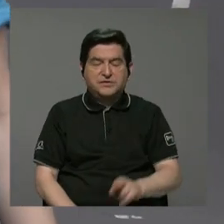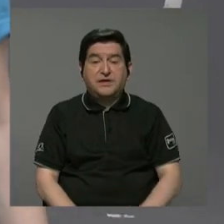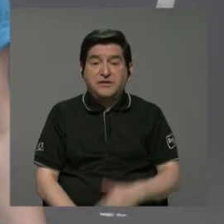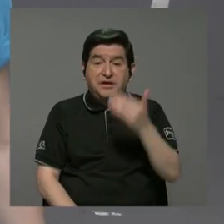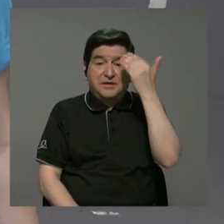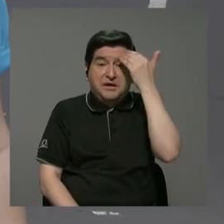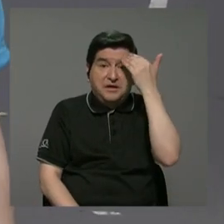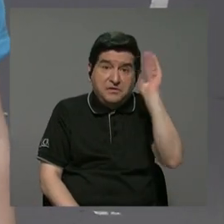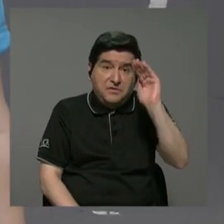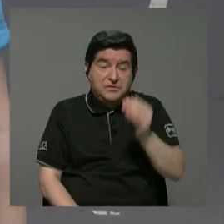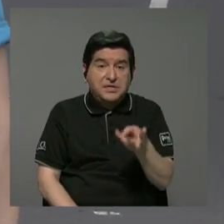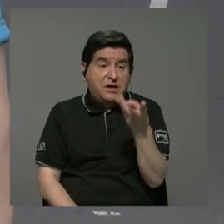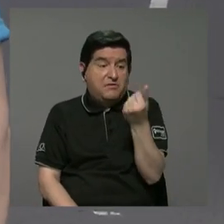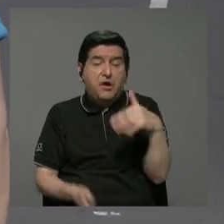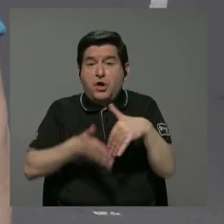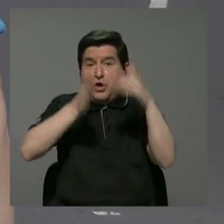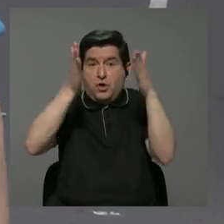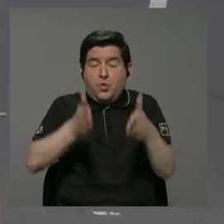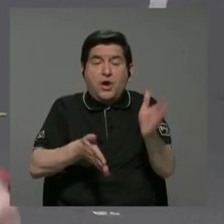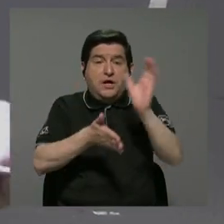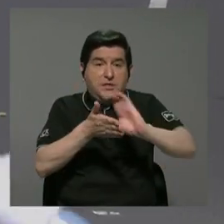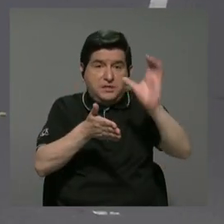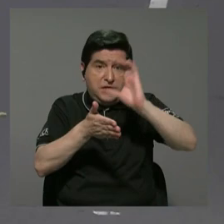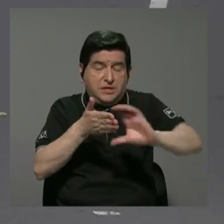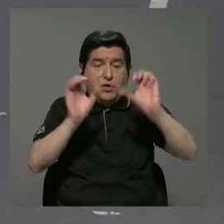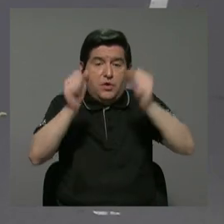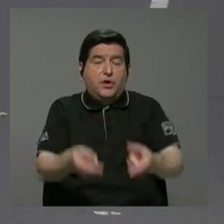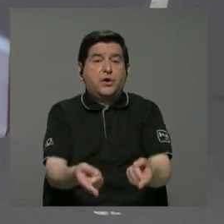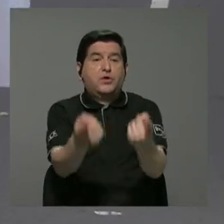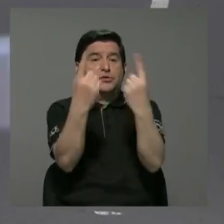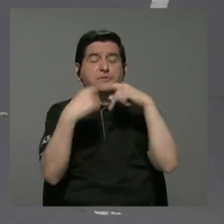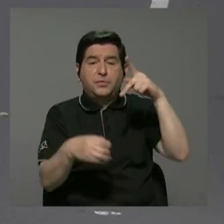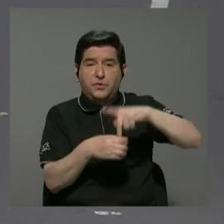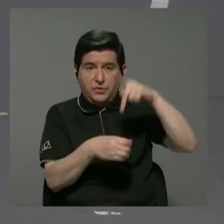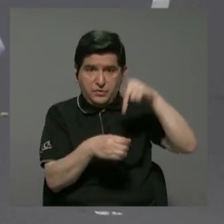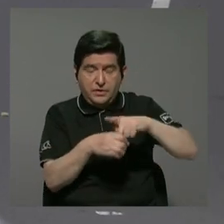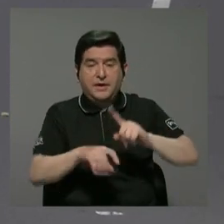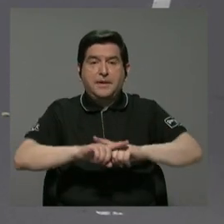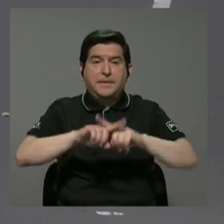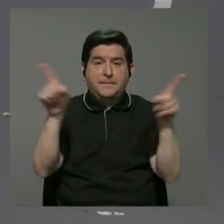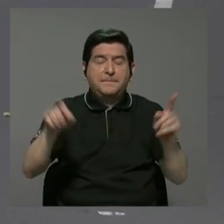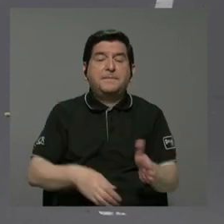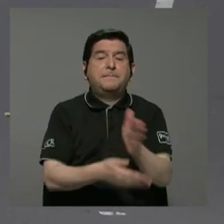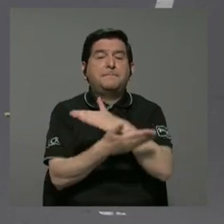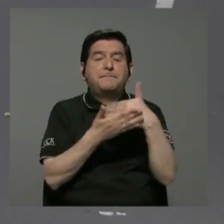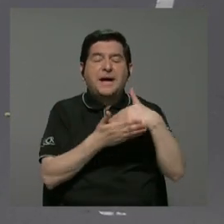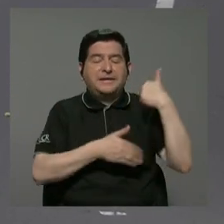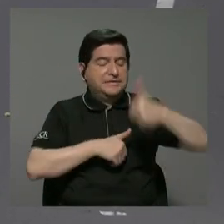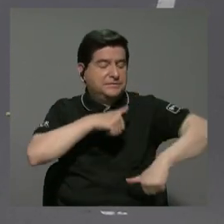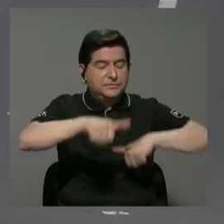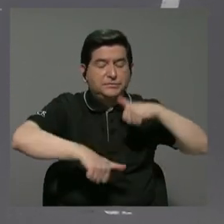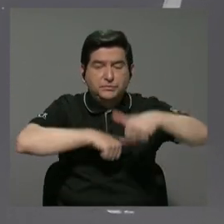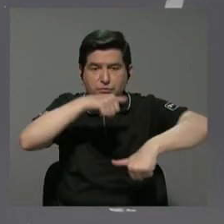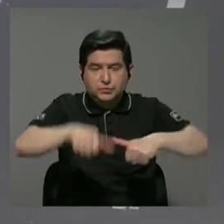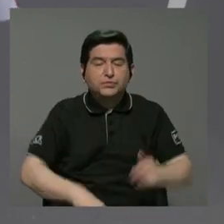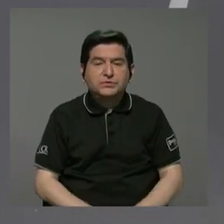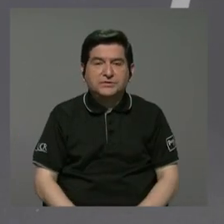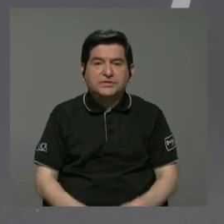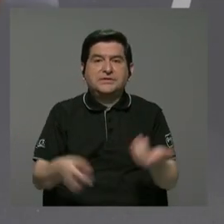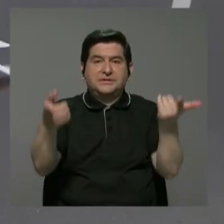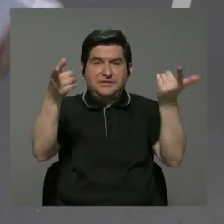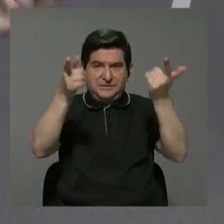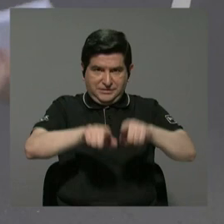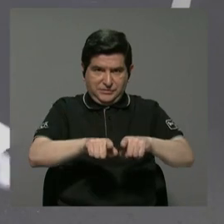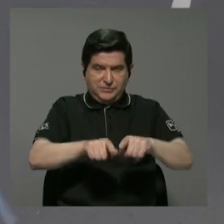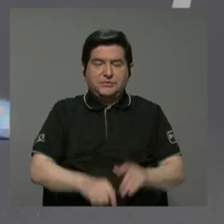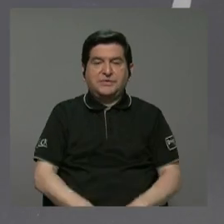sabemos cuántos estudiantes de colegio podrán estar participando también, pero es parte de la lucha por la que